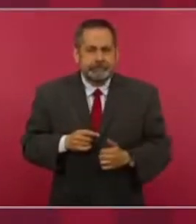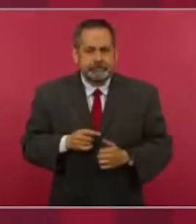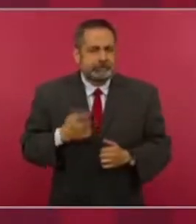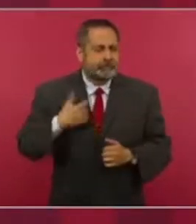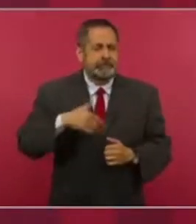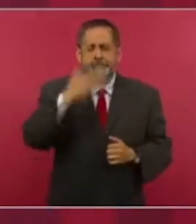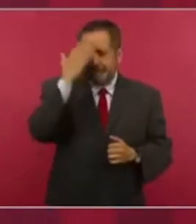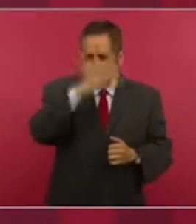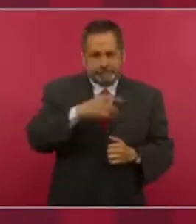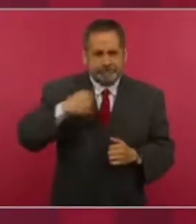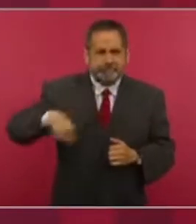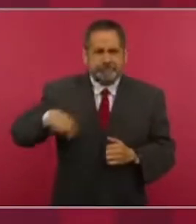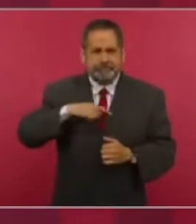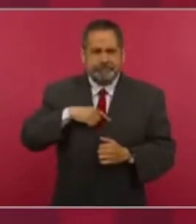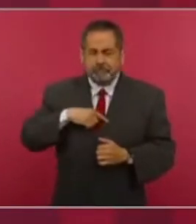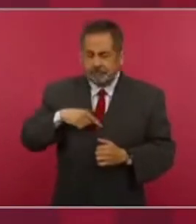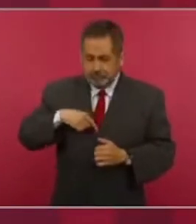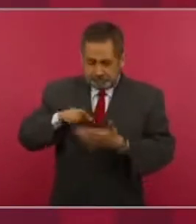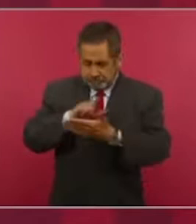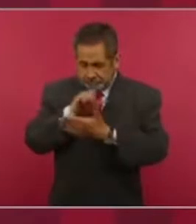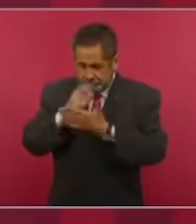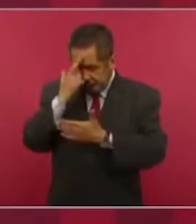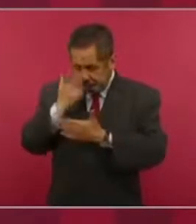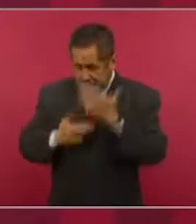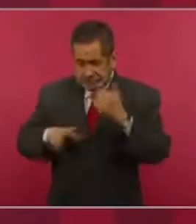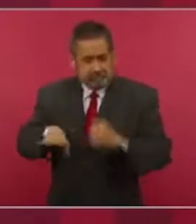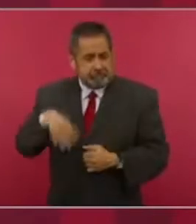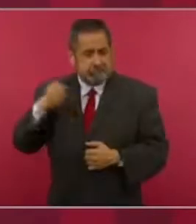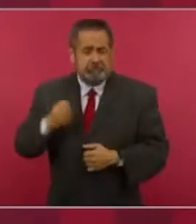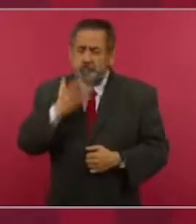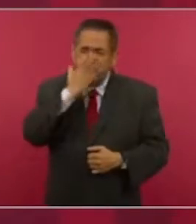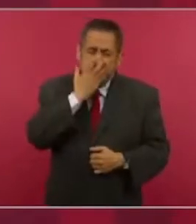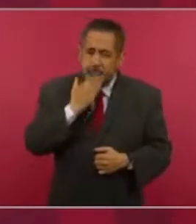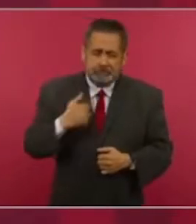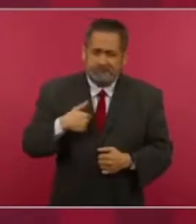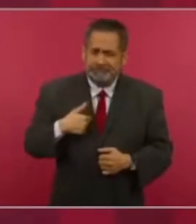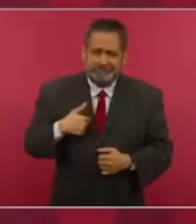saben que no cometemos abusos,